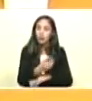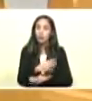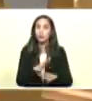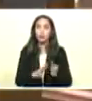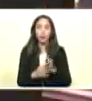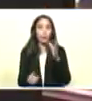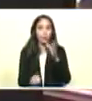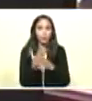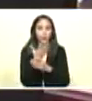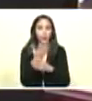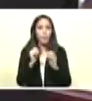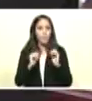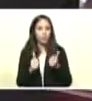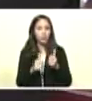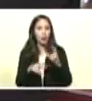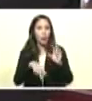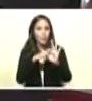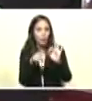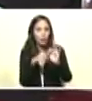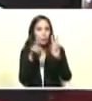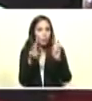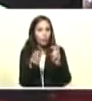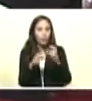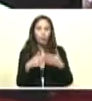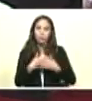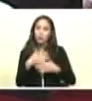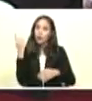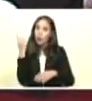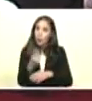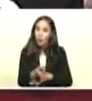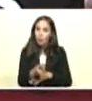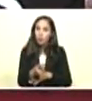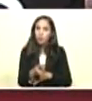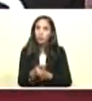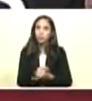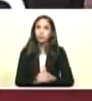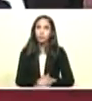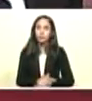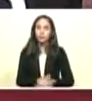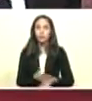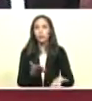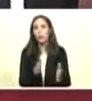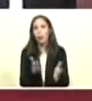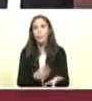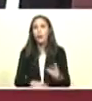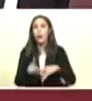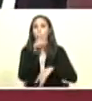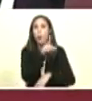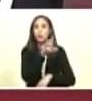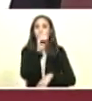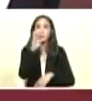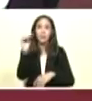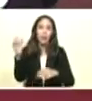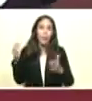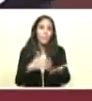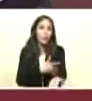del Petro, ordené emitir 100 millones de Petro.